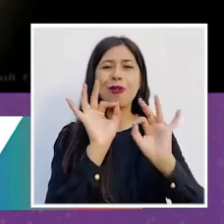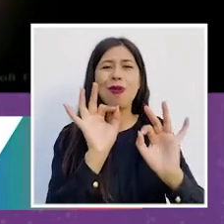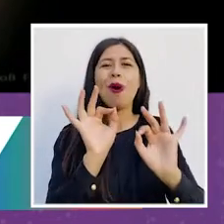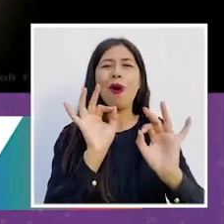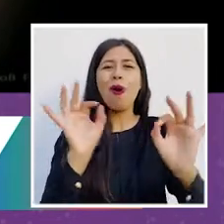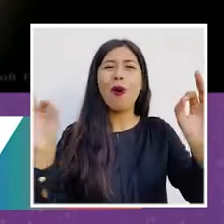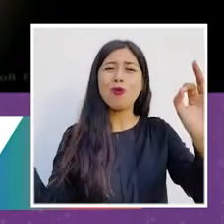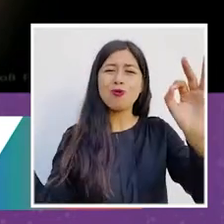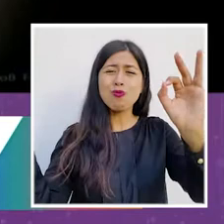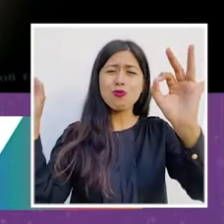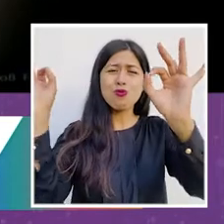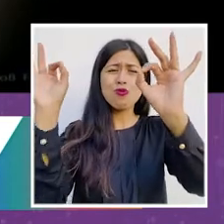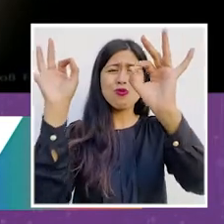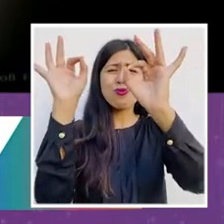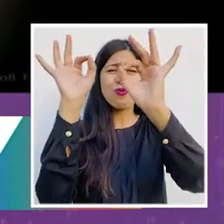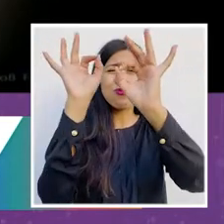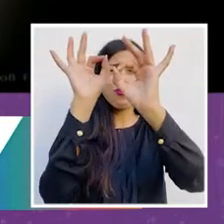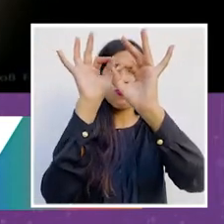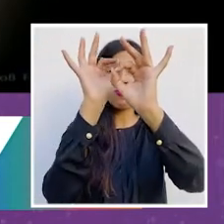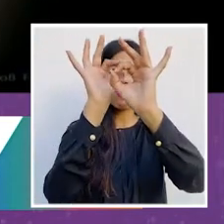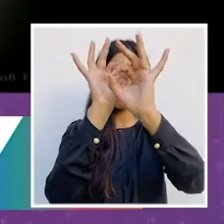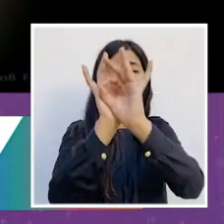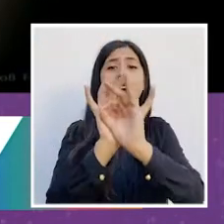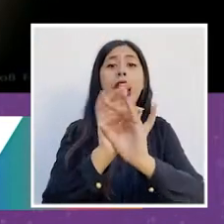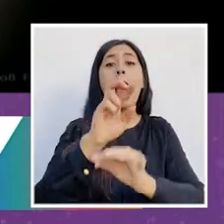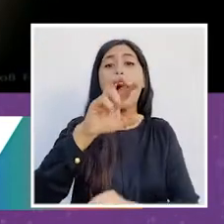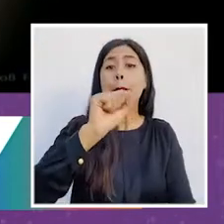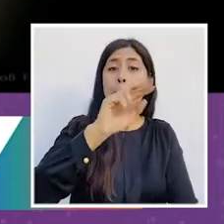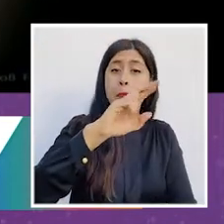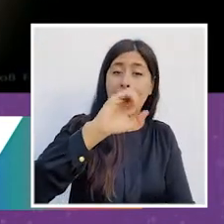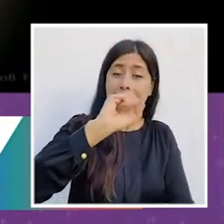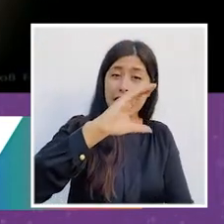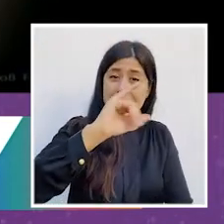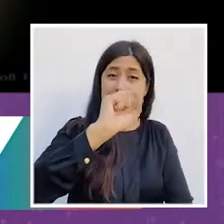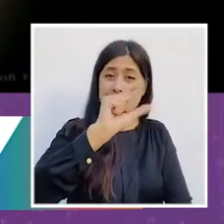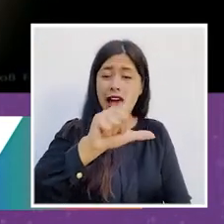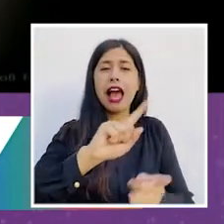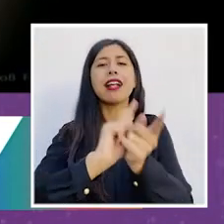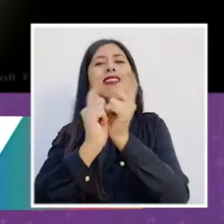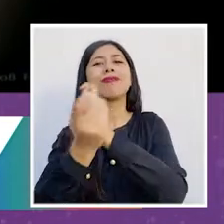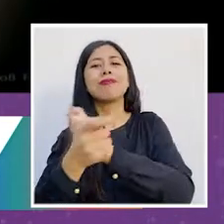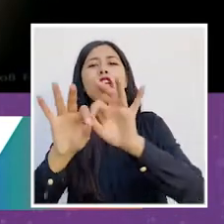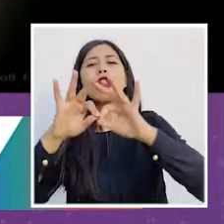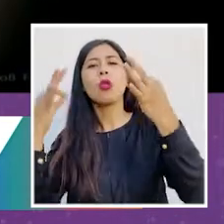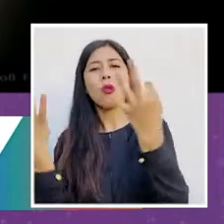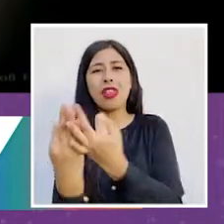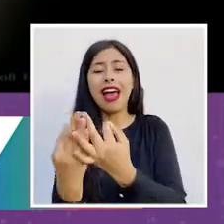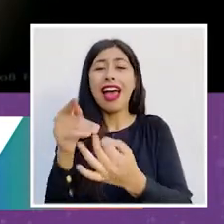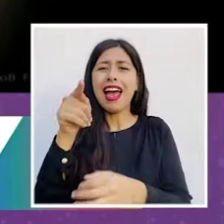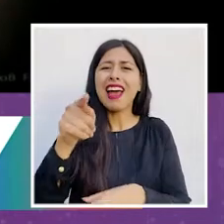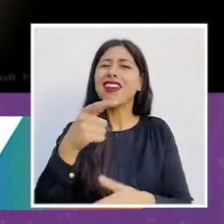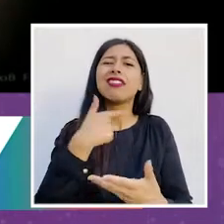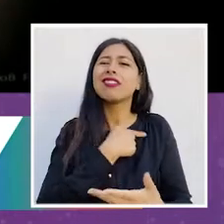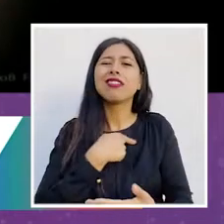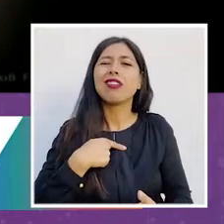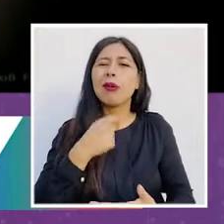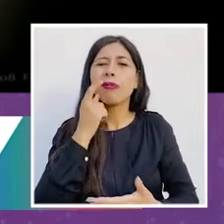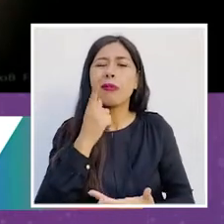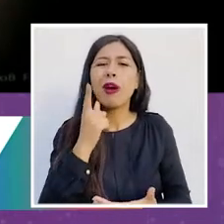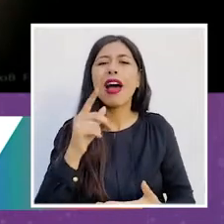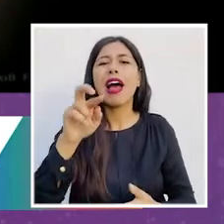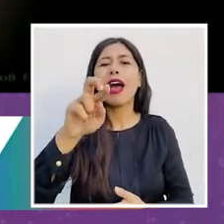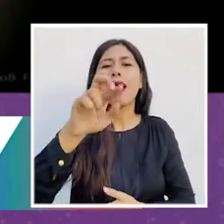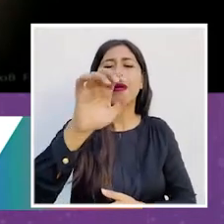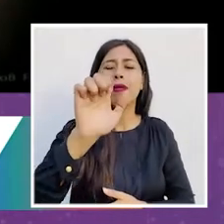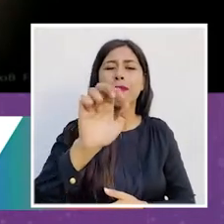es justo la transición entre el eclipse parcial y el eclipse total. A este fenómeno se le